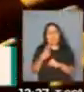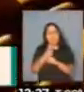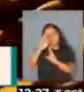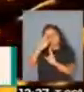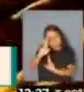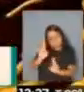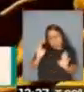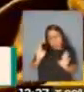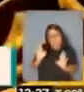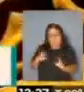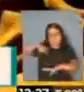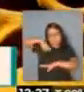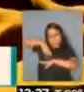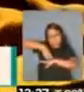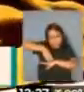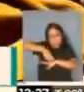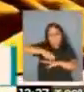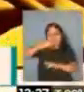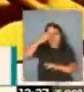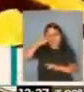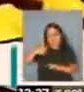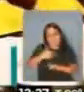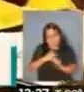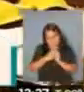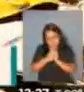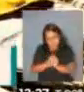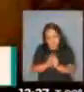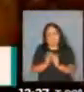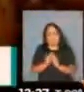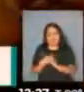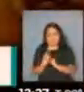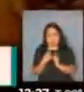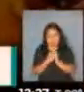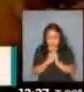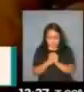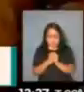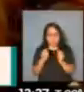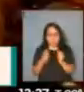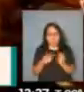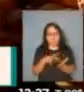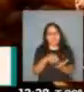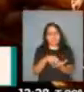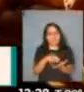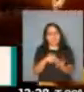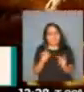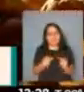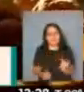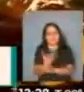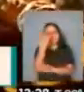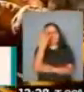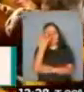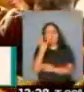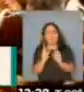permiso se arrodilla se persina tanto se persin por lo que la madre también es creada por